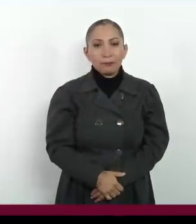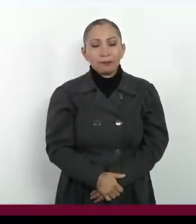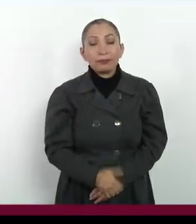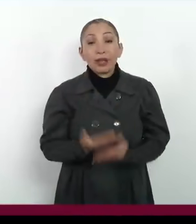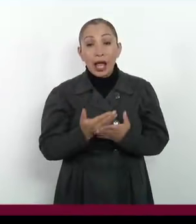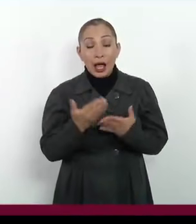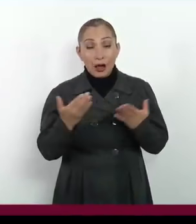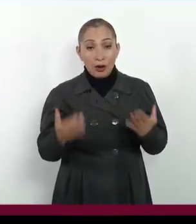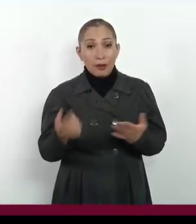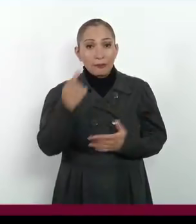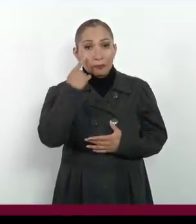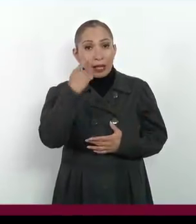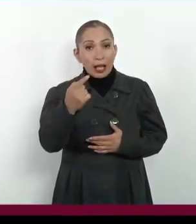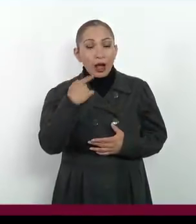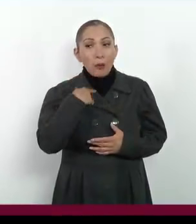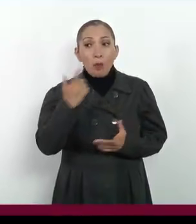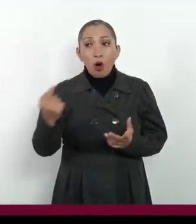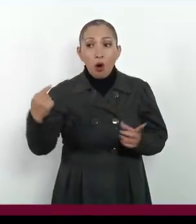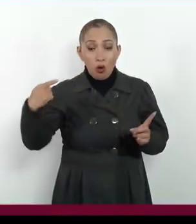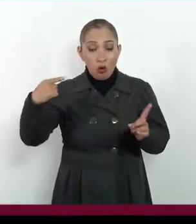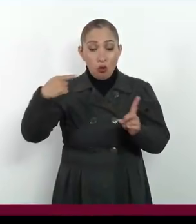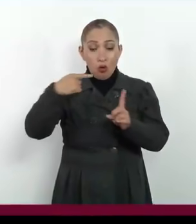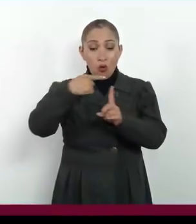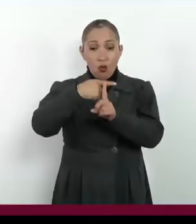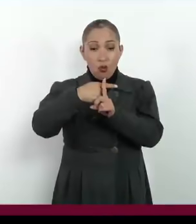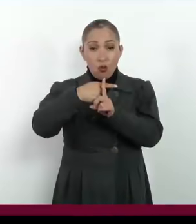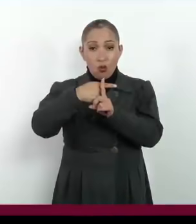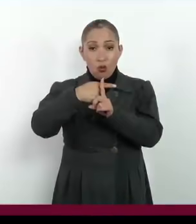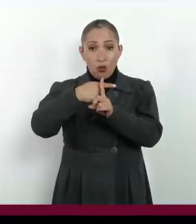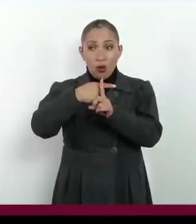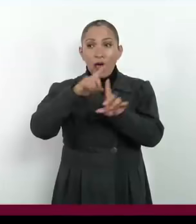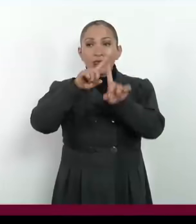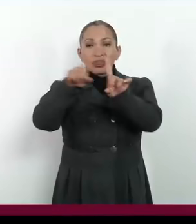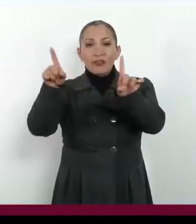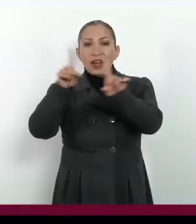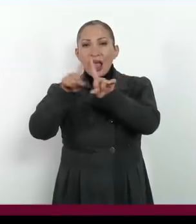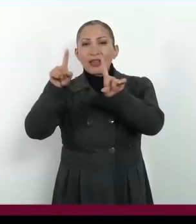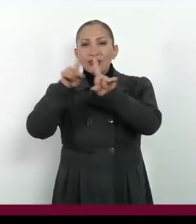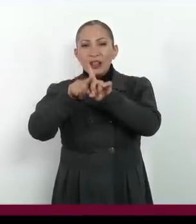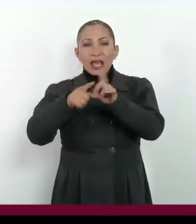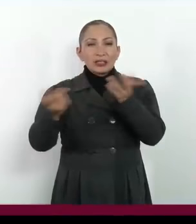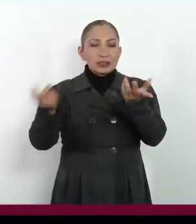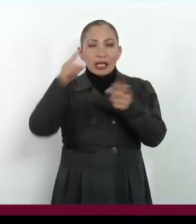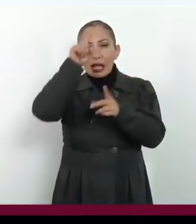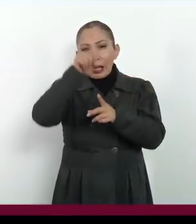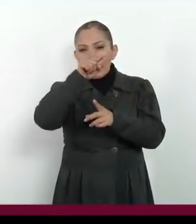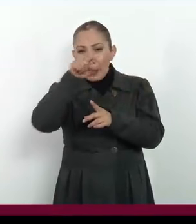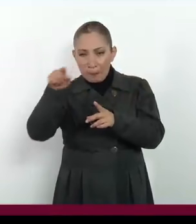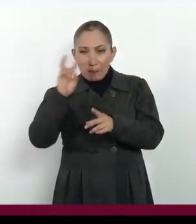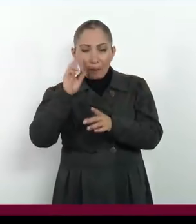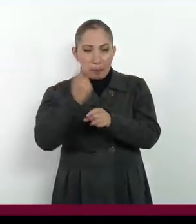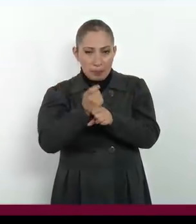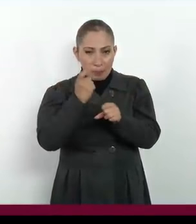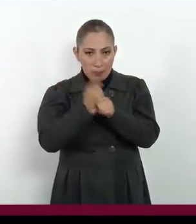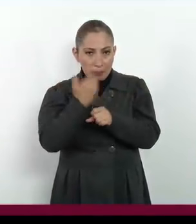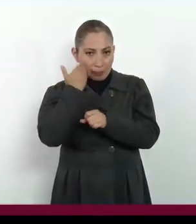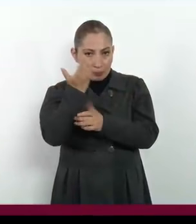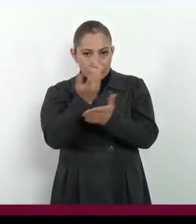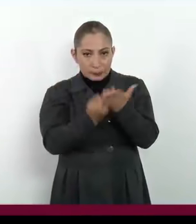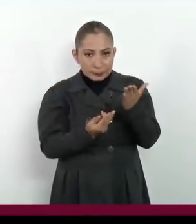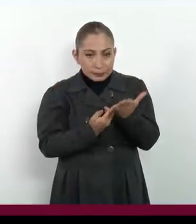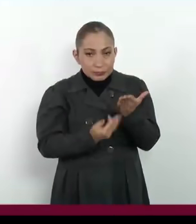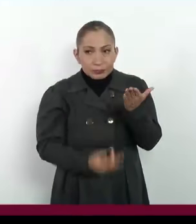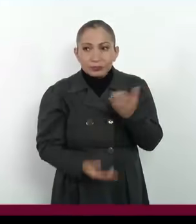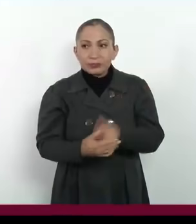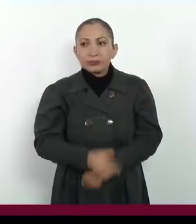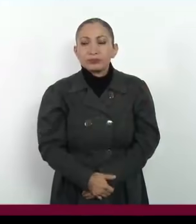Y ahora lo que voy a hacer es intersectar este cono con distintos planos. Entonces, el primer plano que quiero dibujar